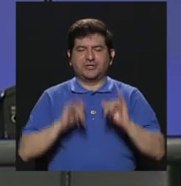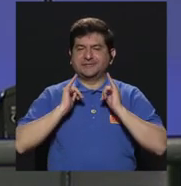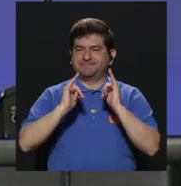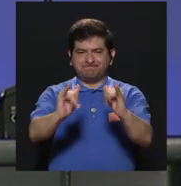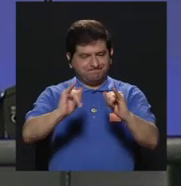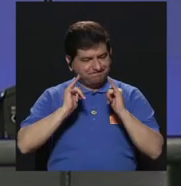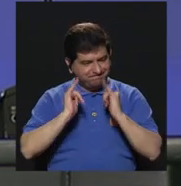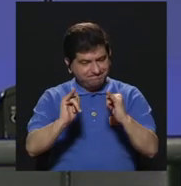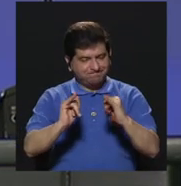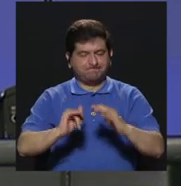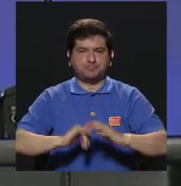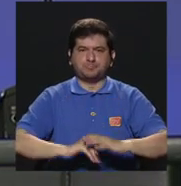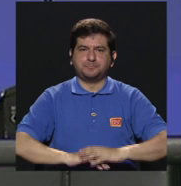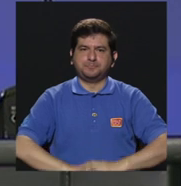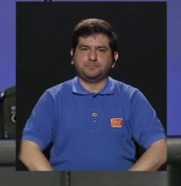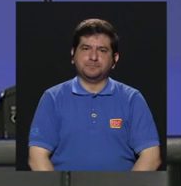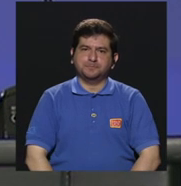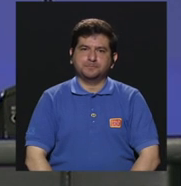coincidirían.